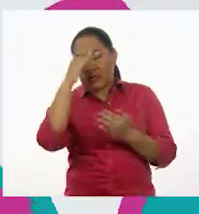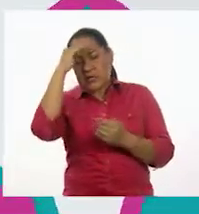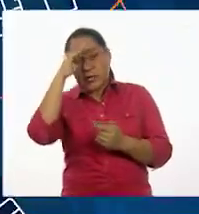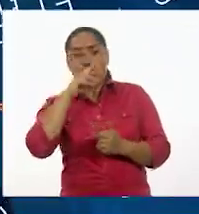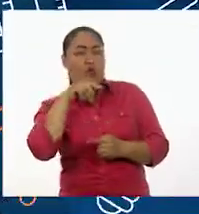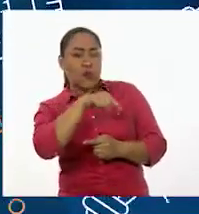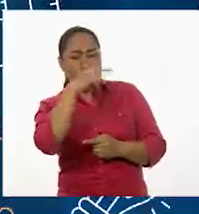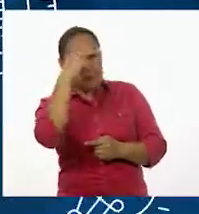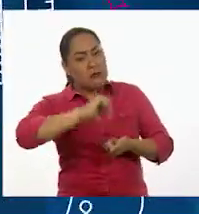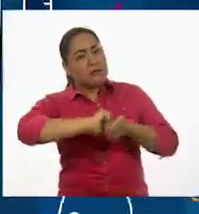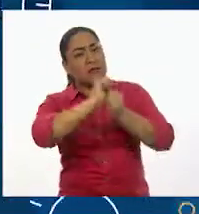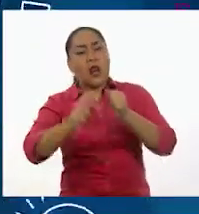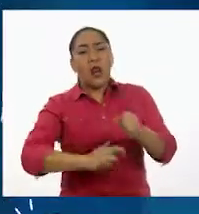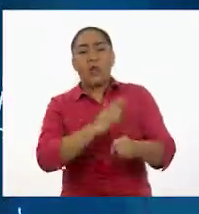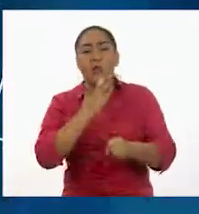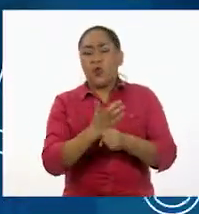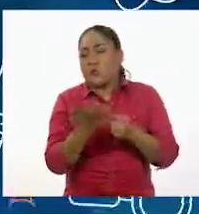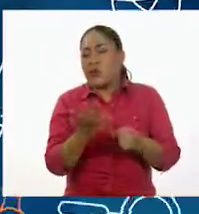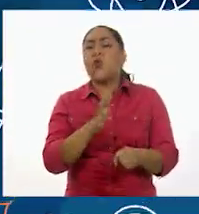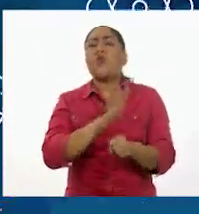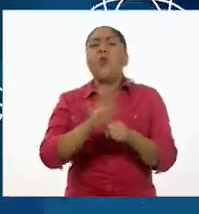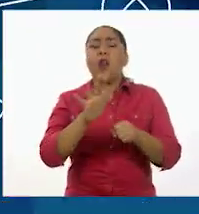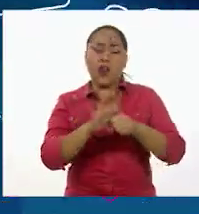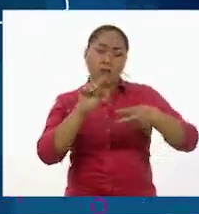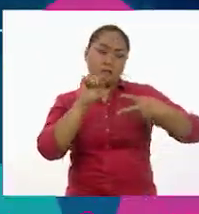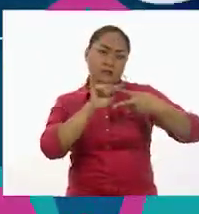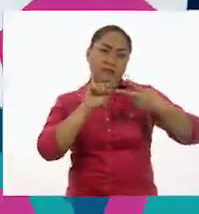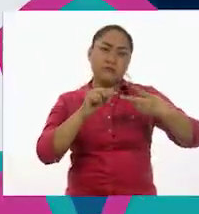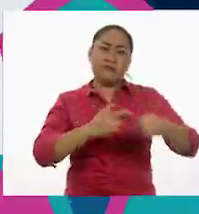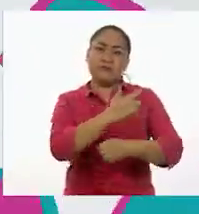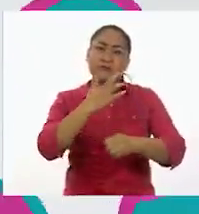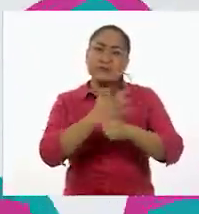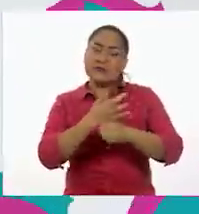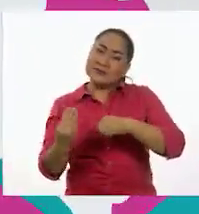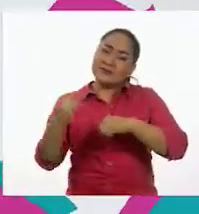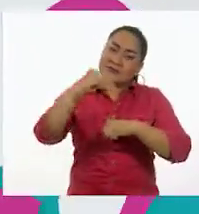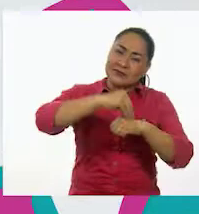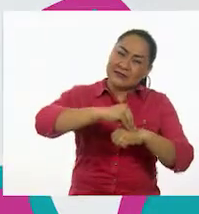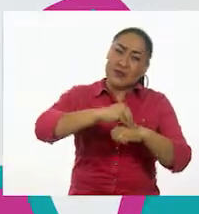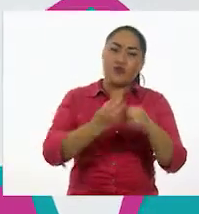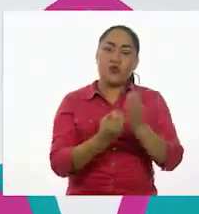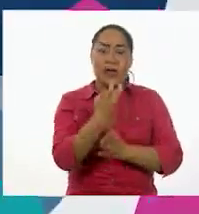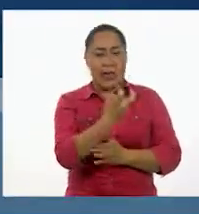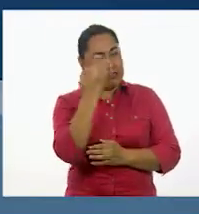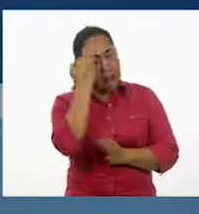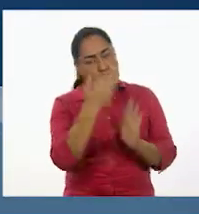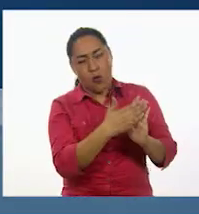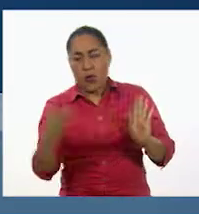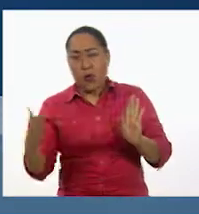república. ¿Cuáles fueron los dos tipos de república que se instauraron durante esta época? Yo.